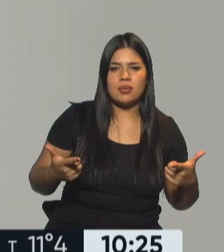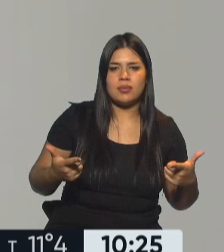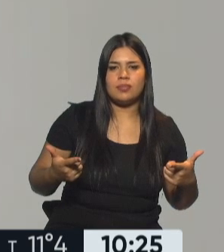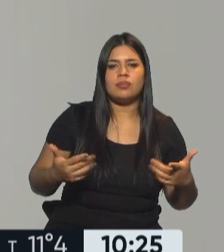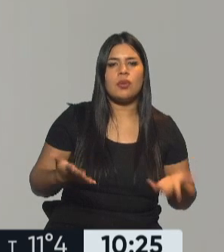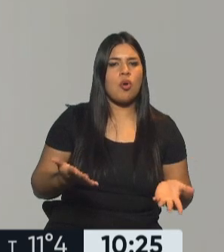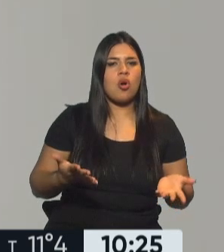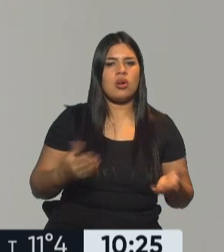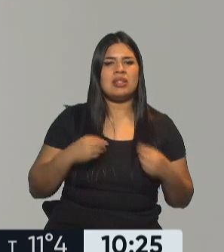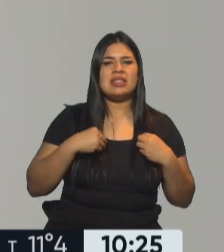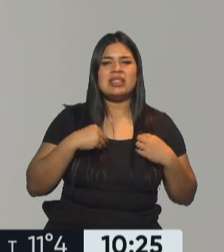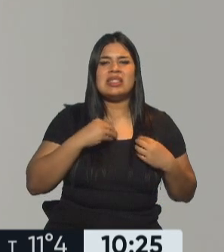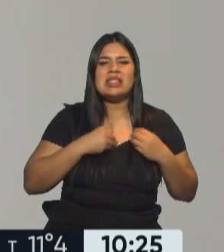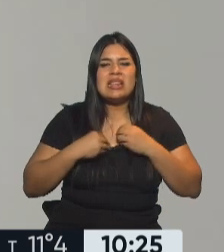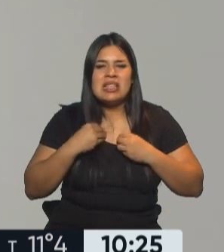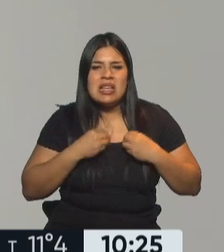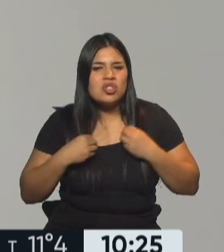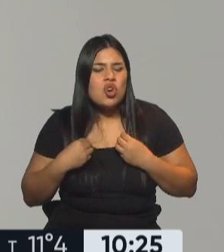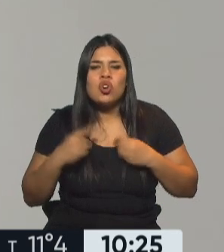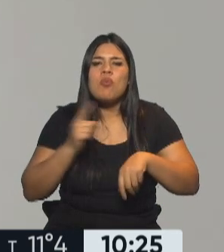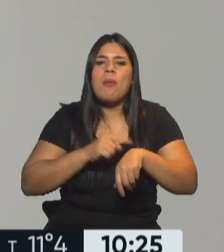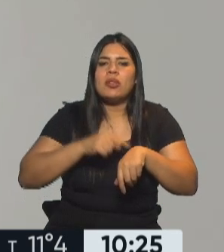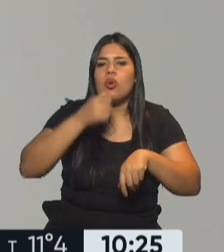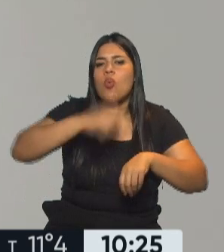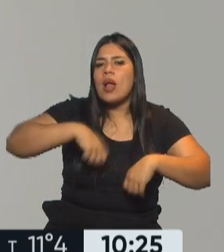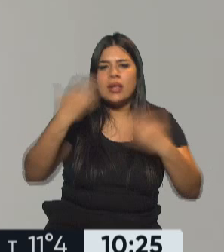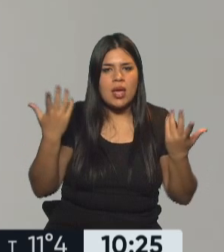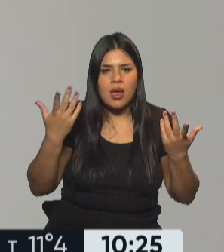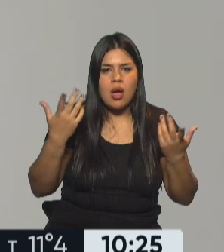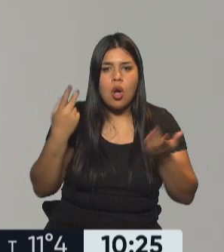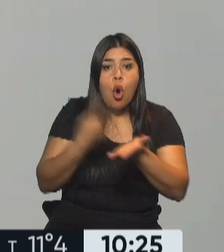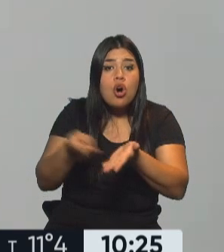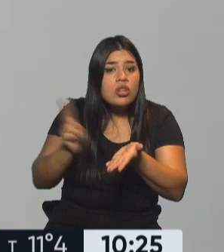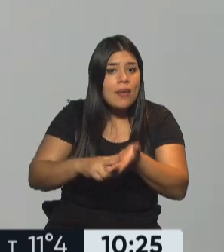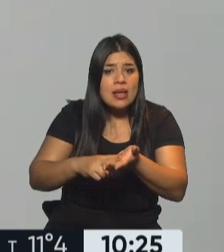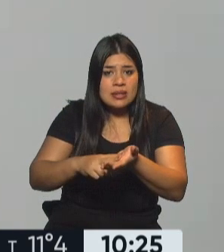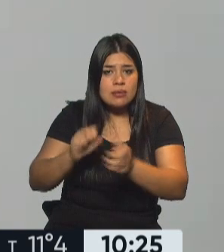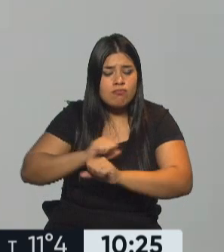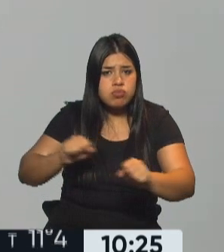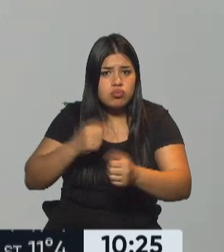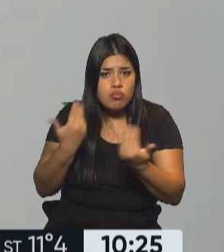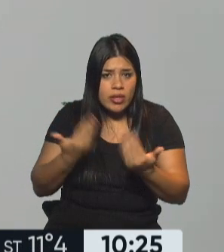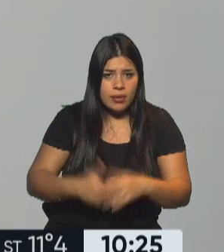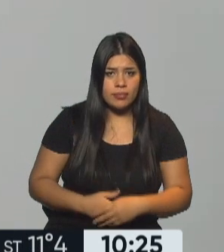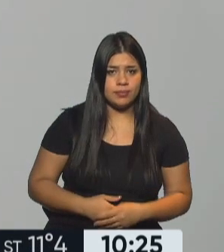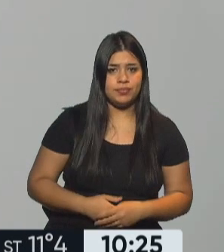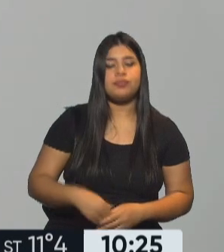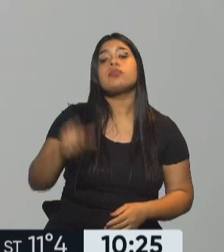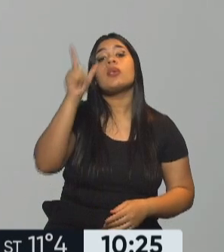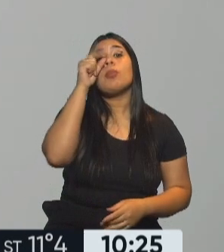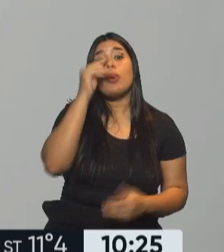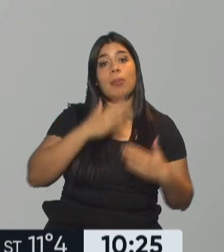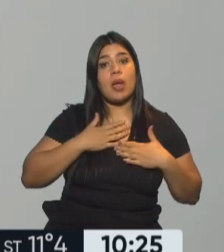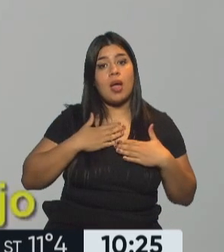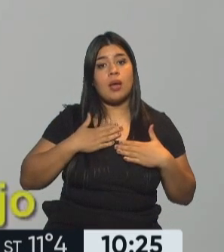esta terrible sensación de que en cualquier momento puede volver a pasar. Mi papá estaba en AMIA ese